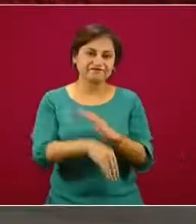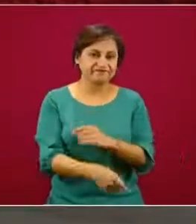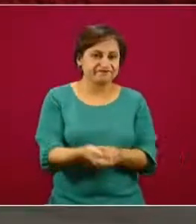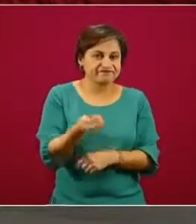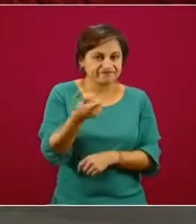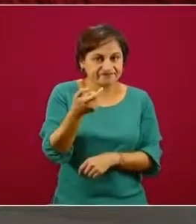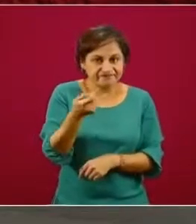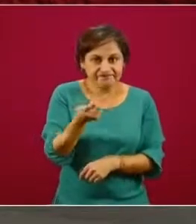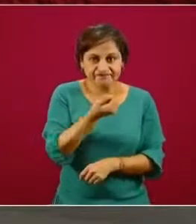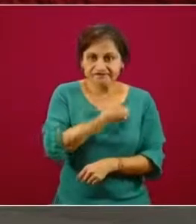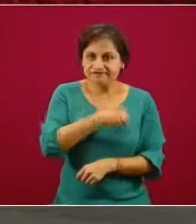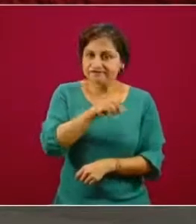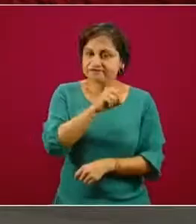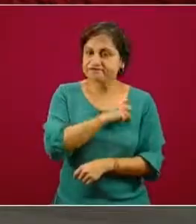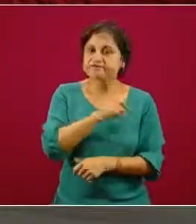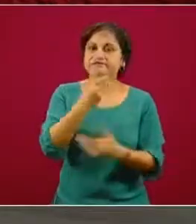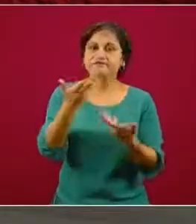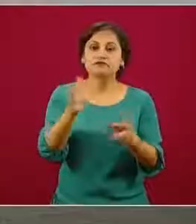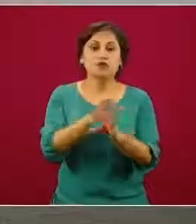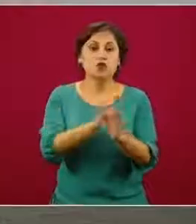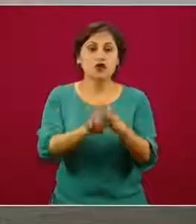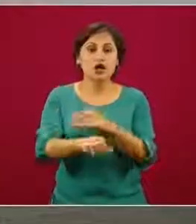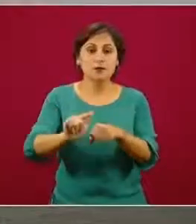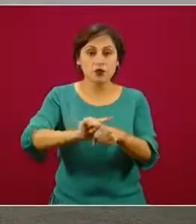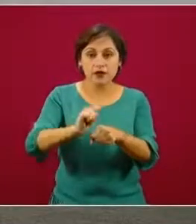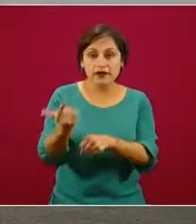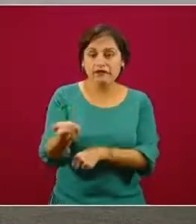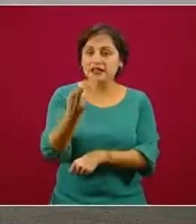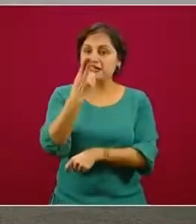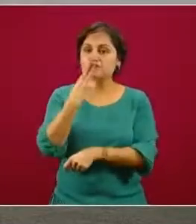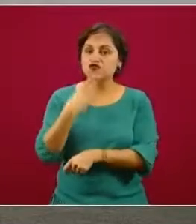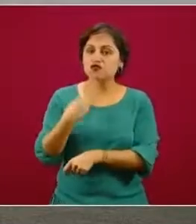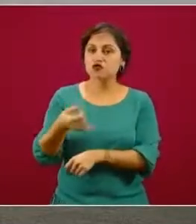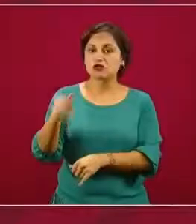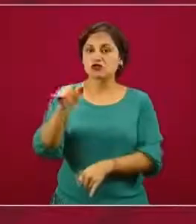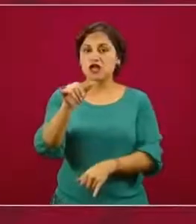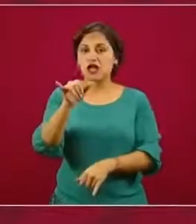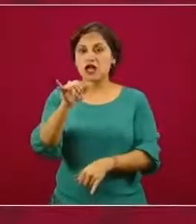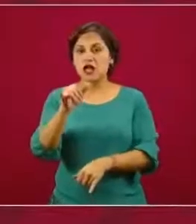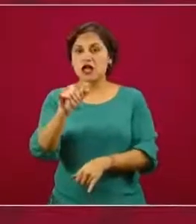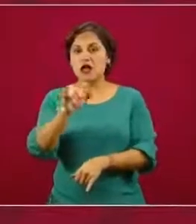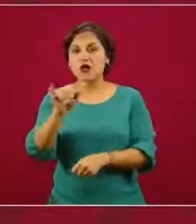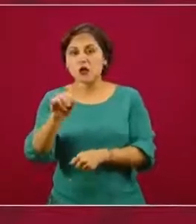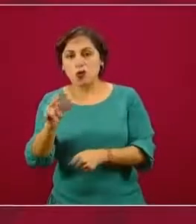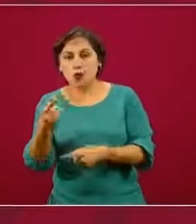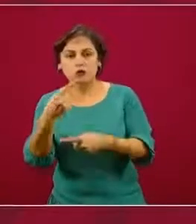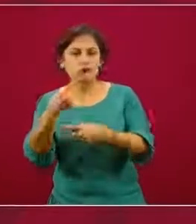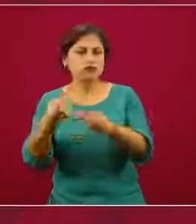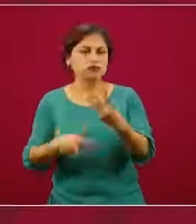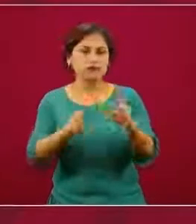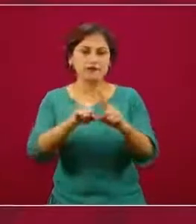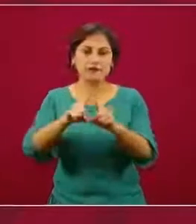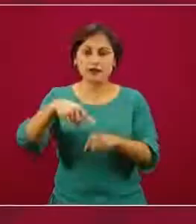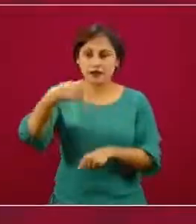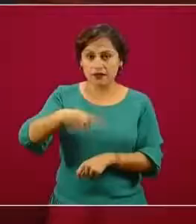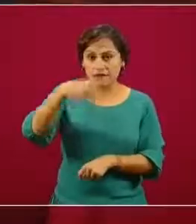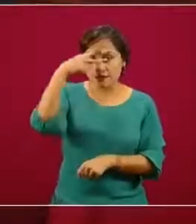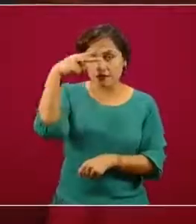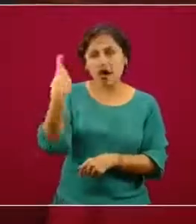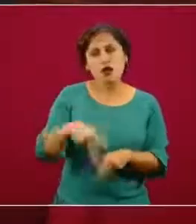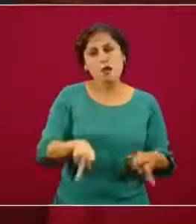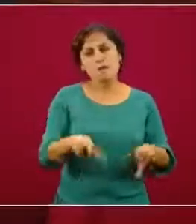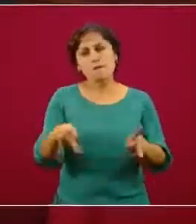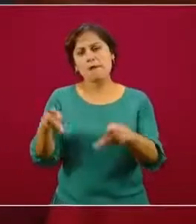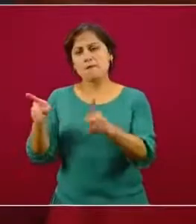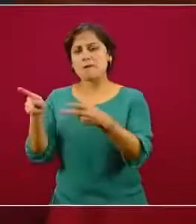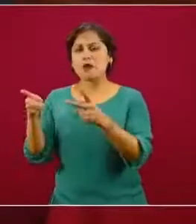veces nulo valor. Esto incluye los refrescos, las bebidas azucaradas, que han causado en México una de las mayores